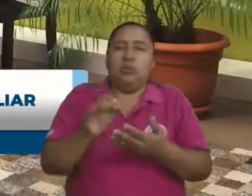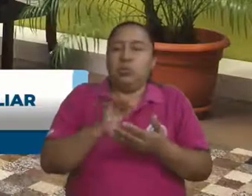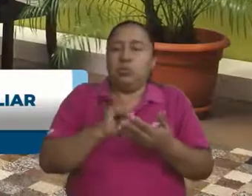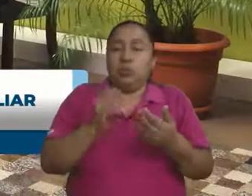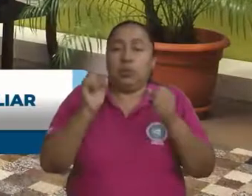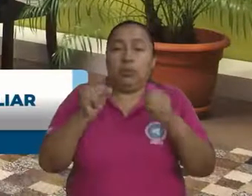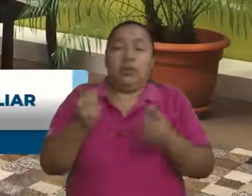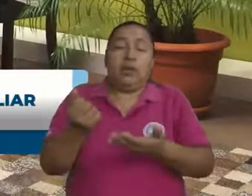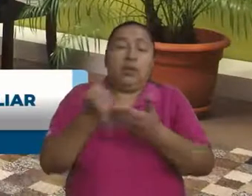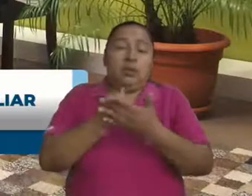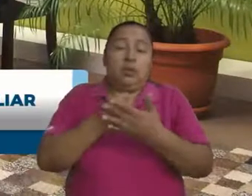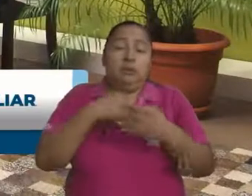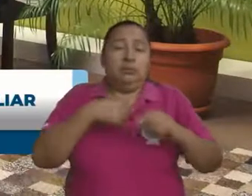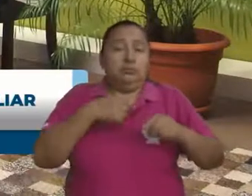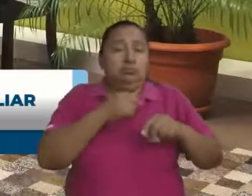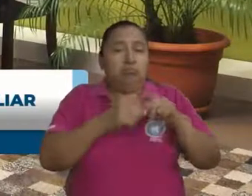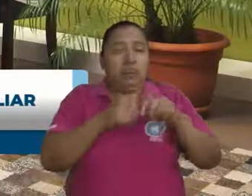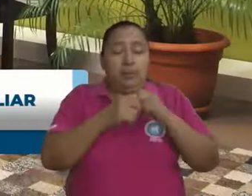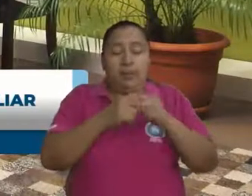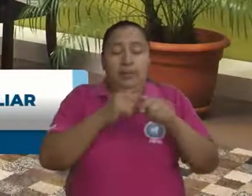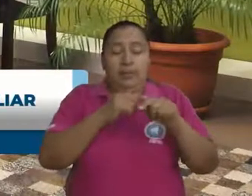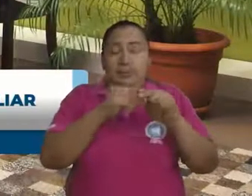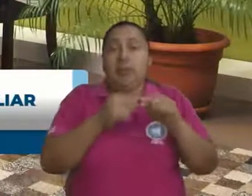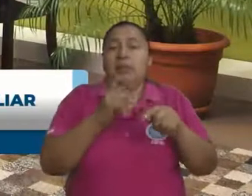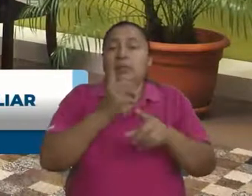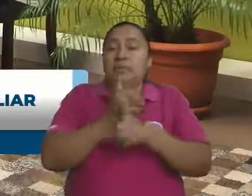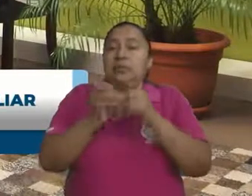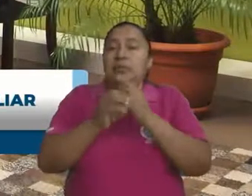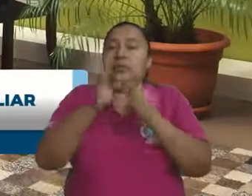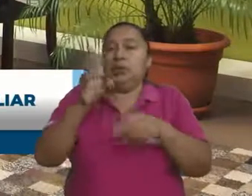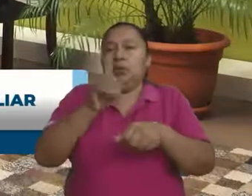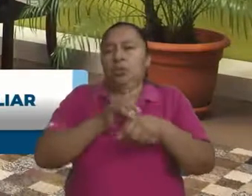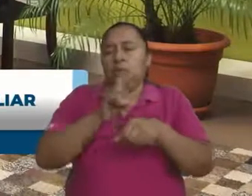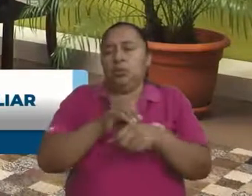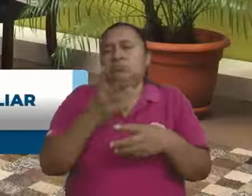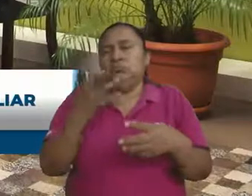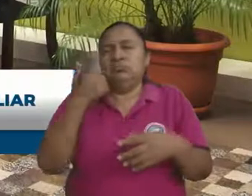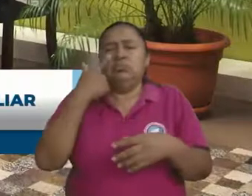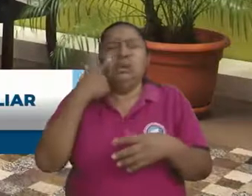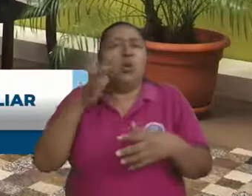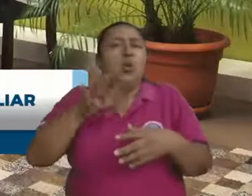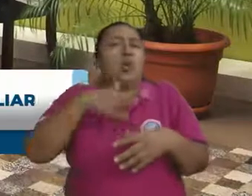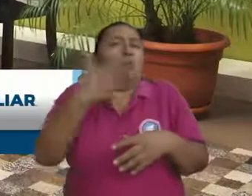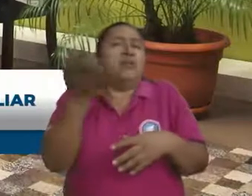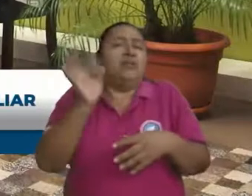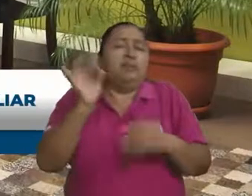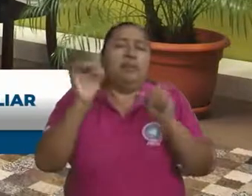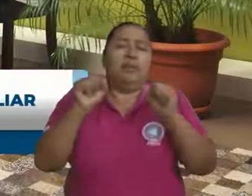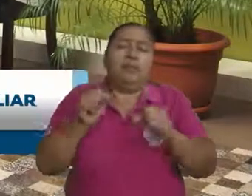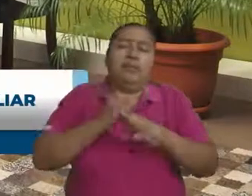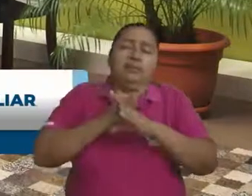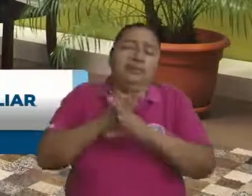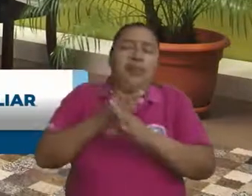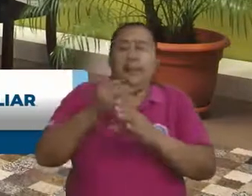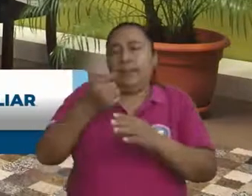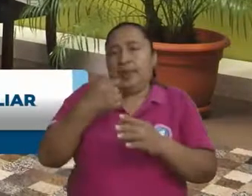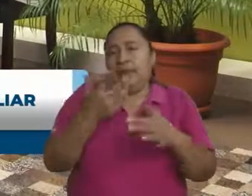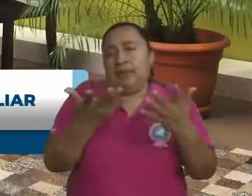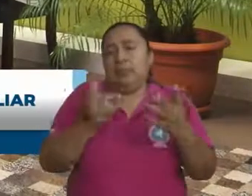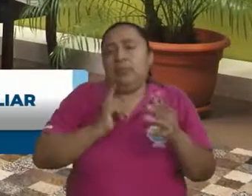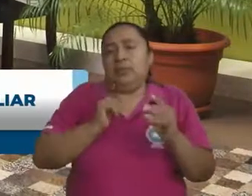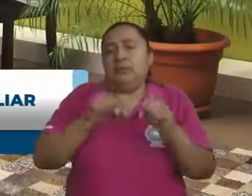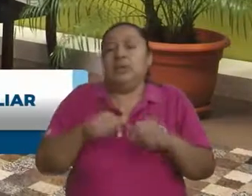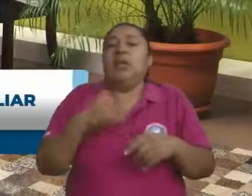pueden favorecer la aparición de la vesícula, debe asistir a su médico y pues ver alternativas que permitan evitar este tipo de problemas.